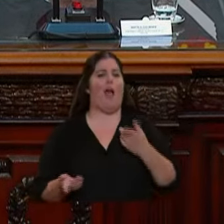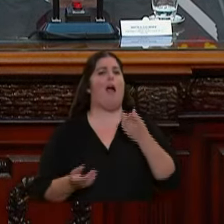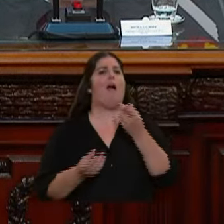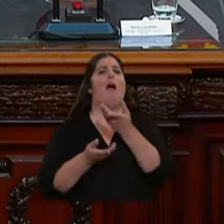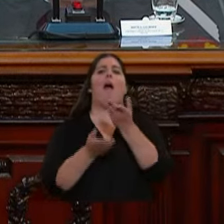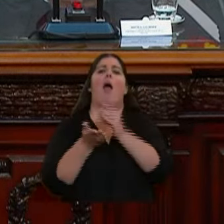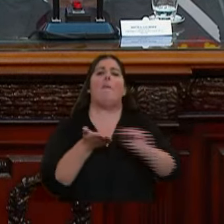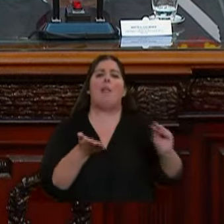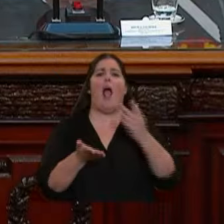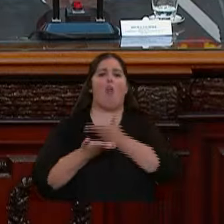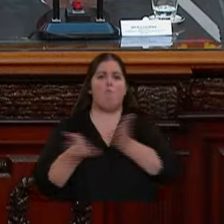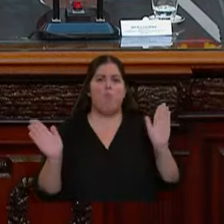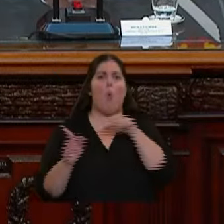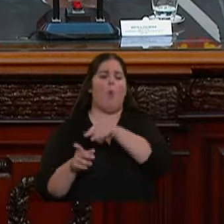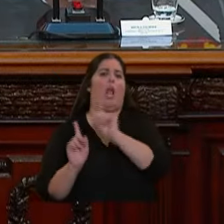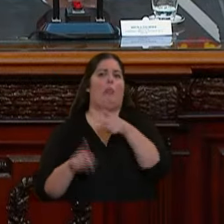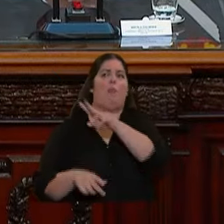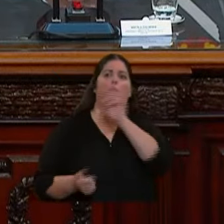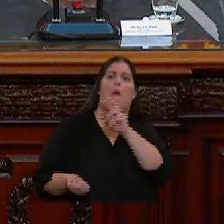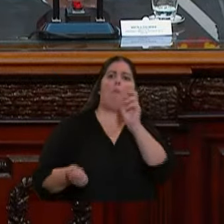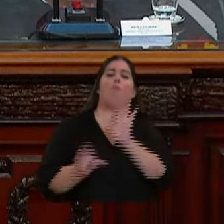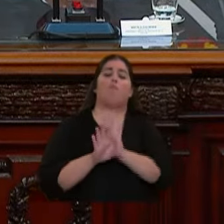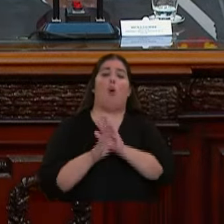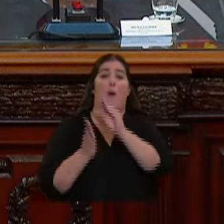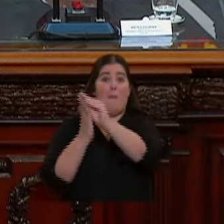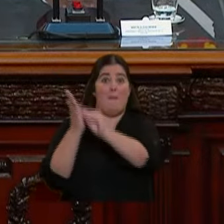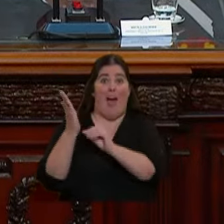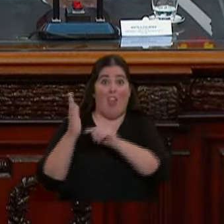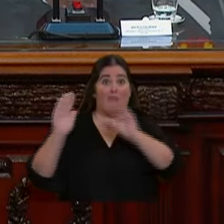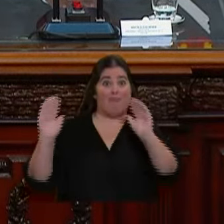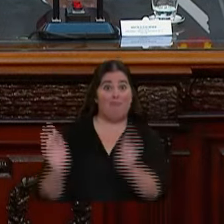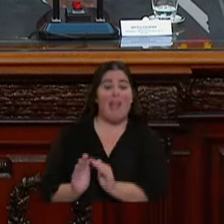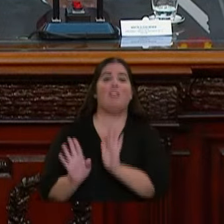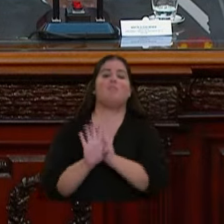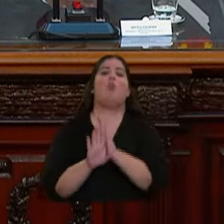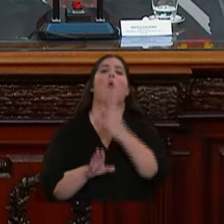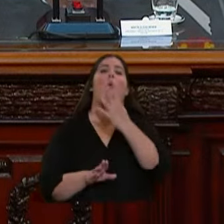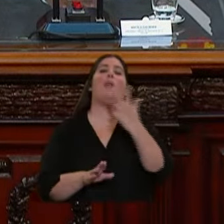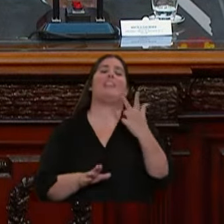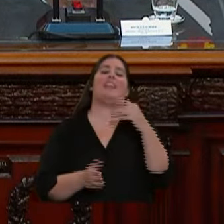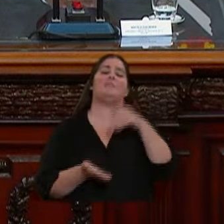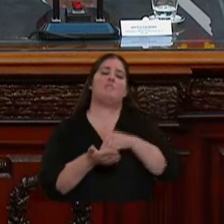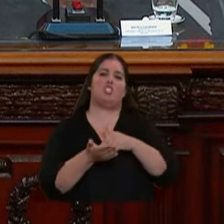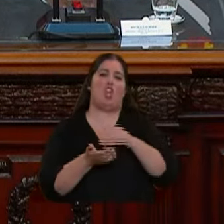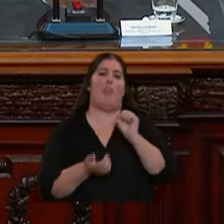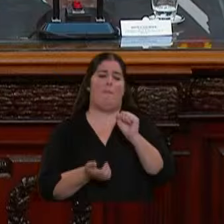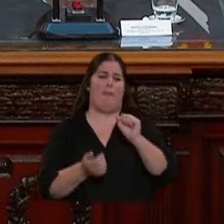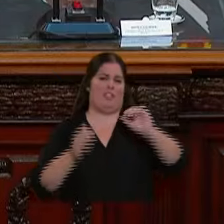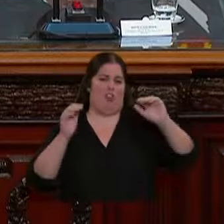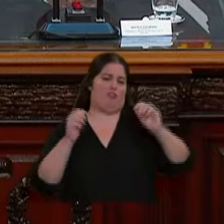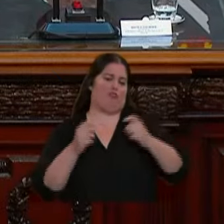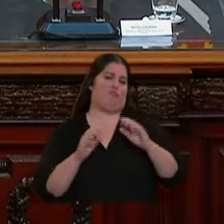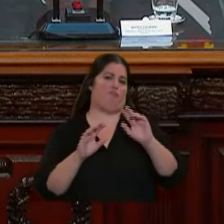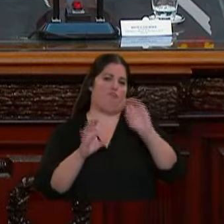empleados públicos y cuya eliminación del padrón redundó en un ahorro anual de 43 mil millones de pesos.